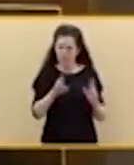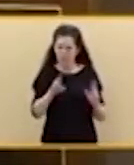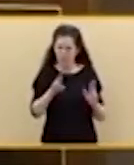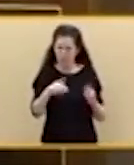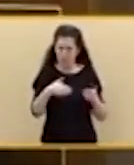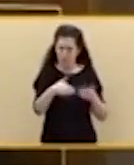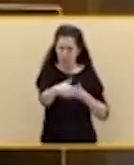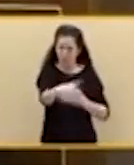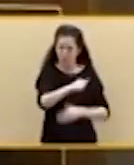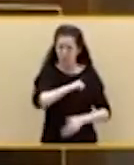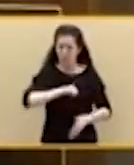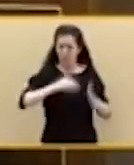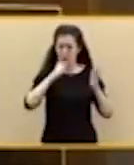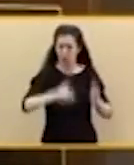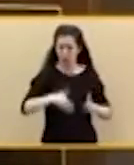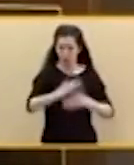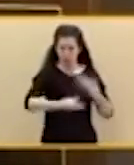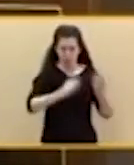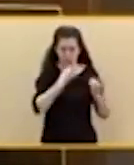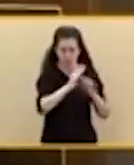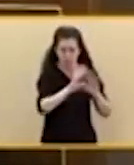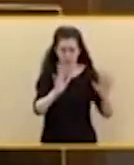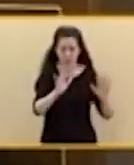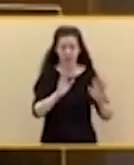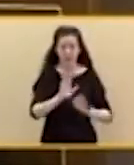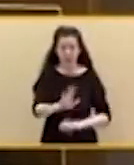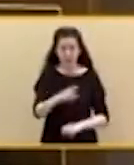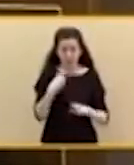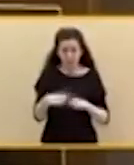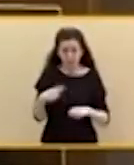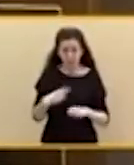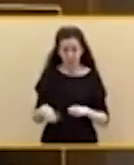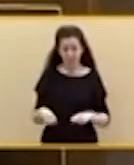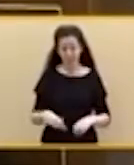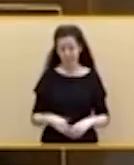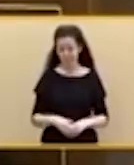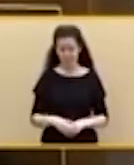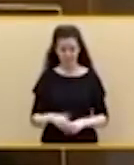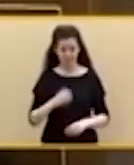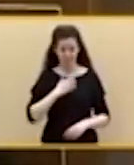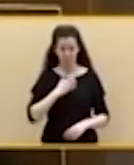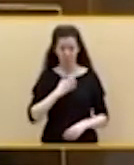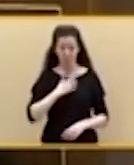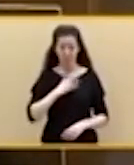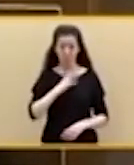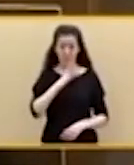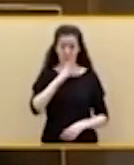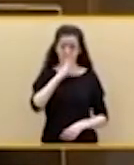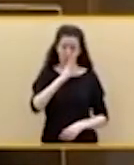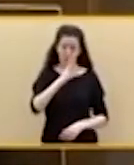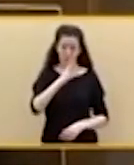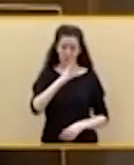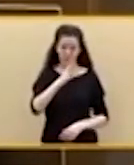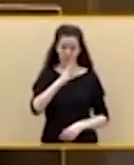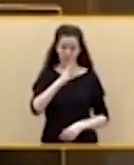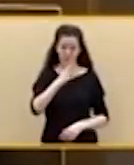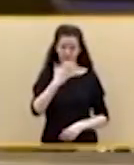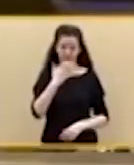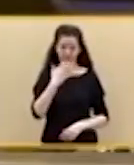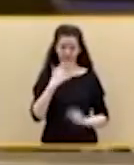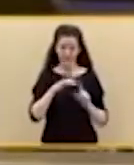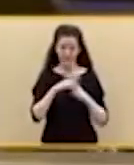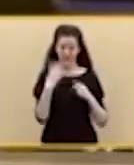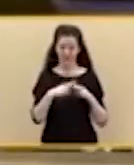dejar Que el independentismo Haga lo que le dé La gana En Cataluña Y ahora Se raja Pedro Sánchez Y